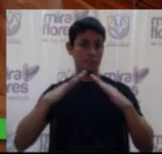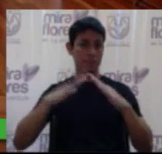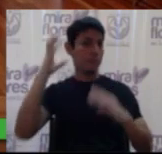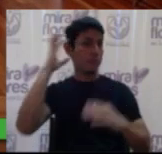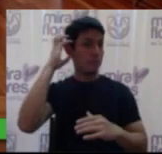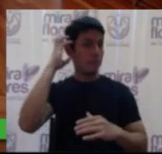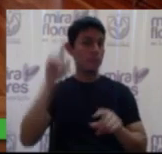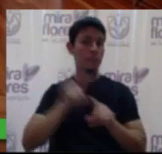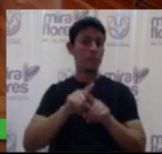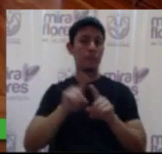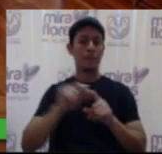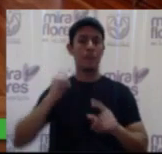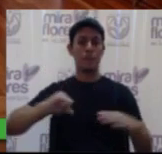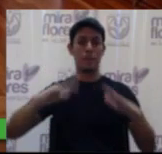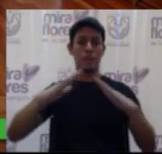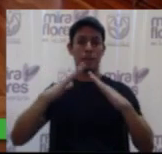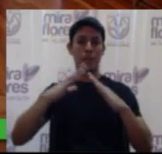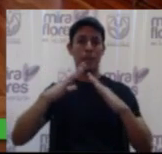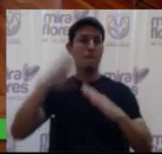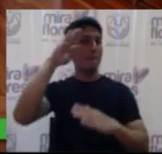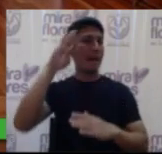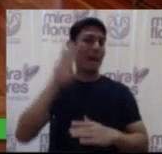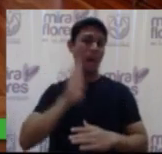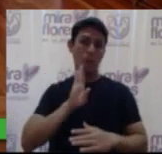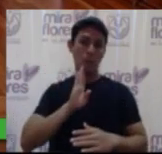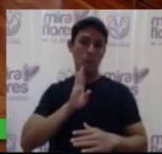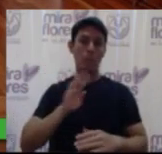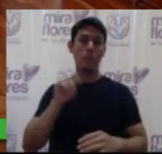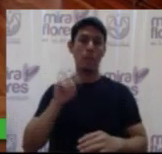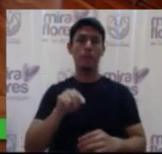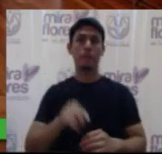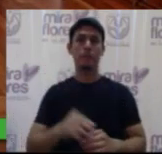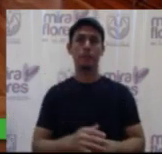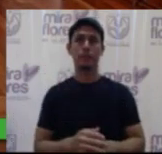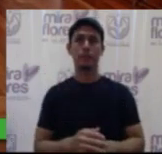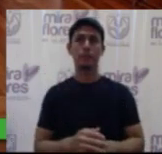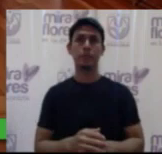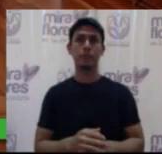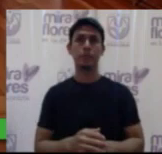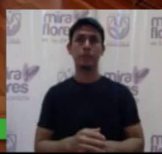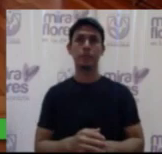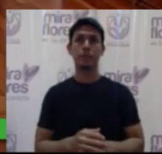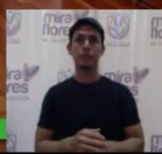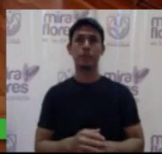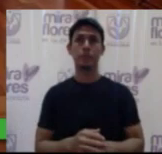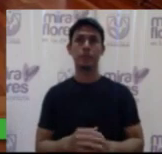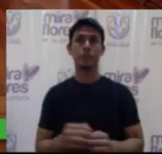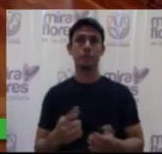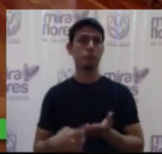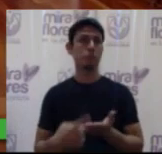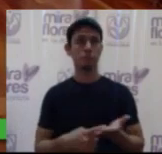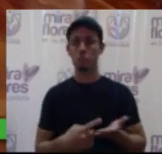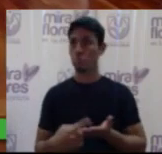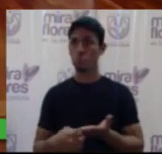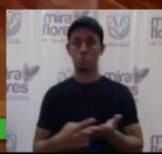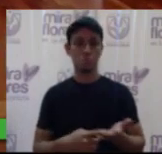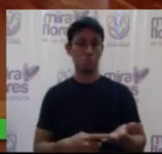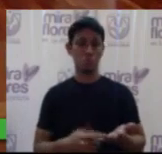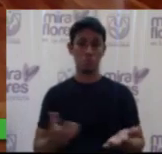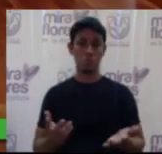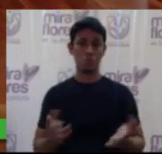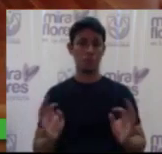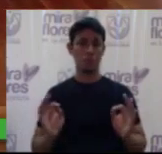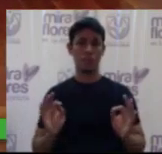Municipalidad Distrital de Barranco, el mismo que como anexo forma parte integrante del presente acuerdo. Al debate. No teniendo